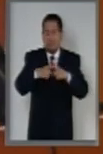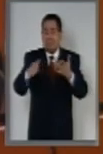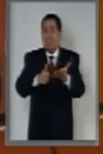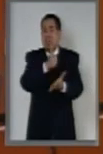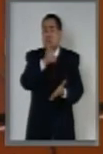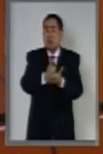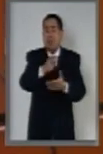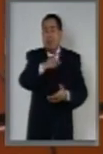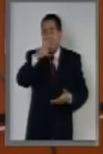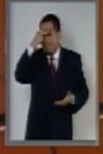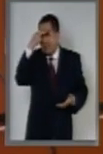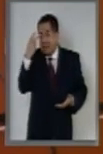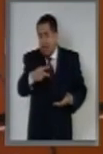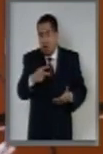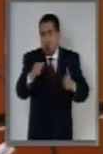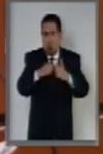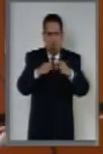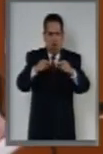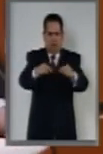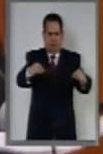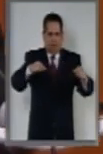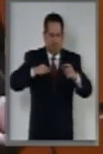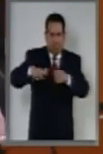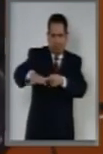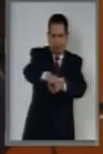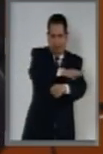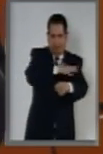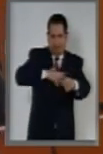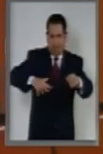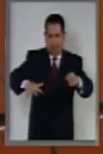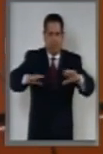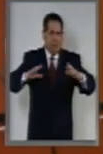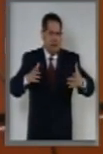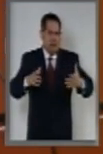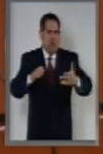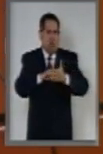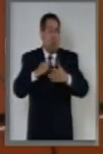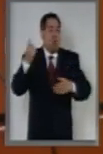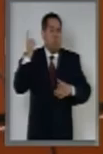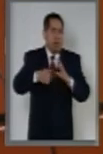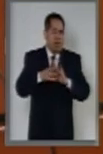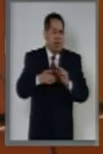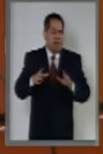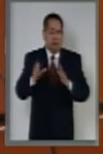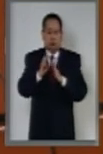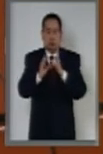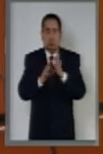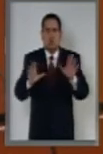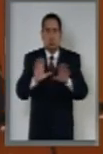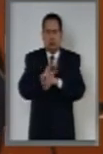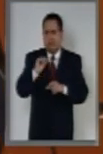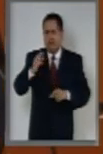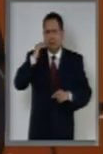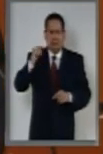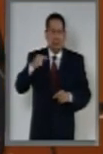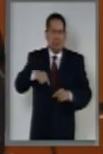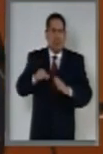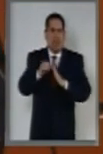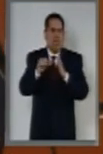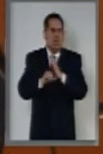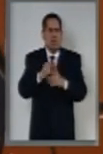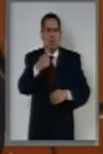de México y sus demarcaciones territoriales, como la mandata la reforma constitucional que hicimos al